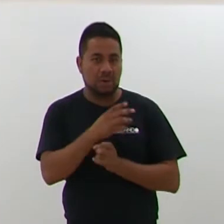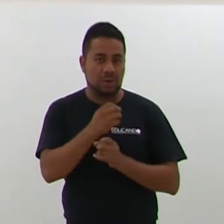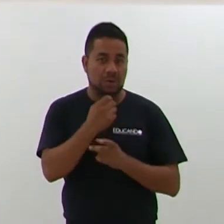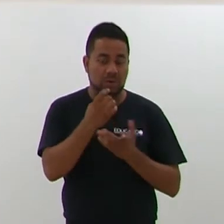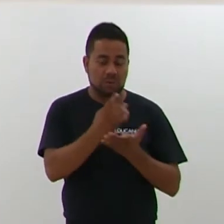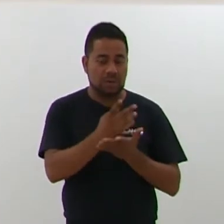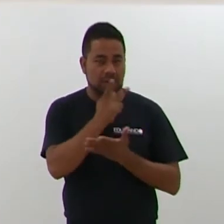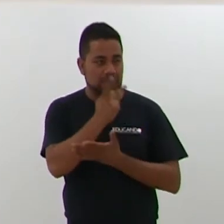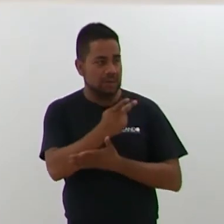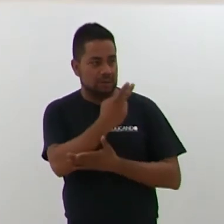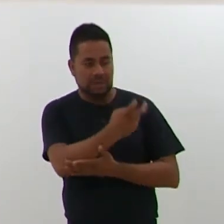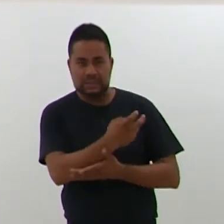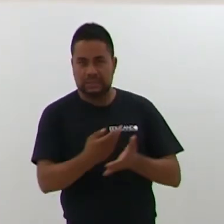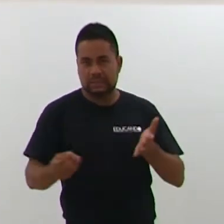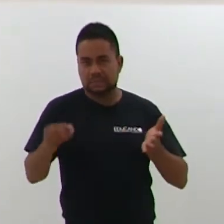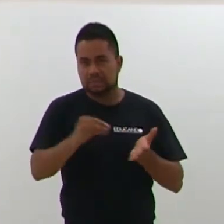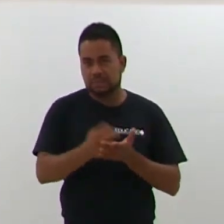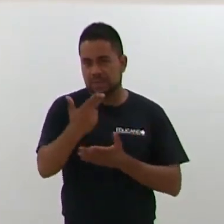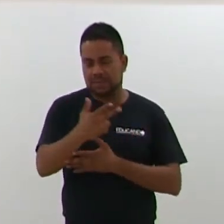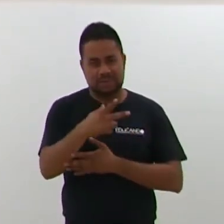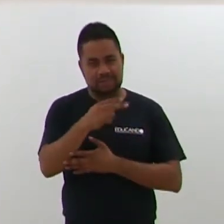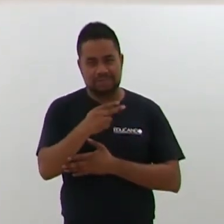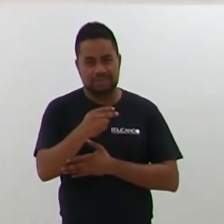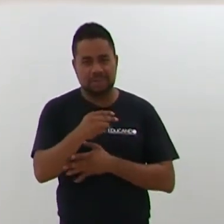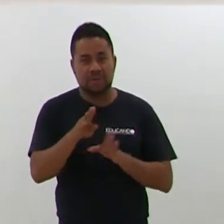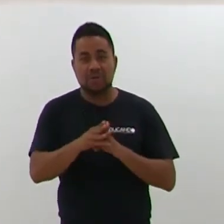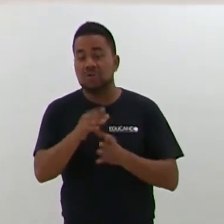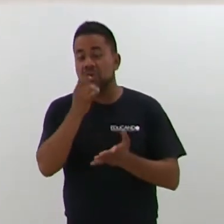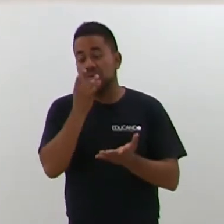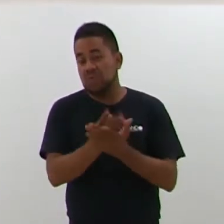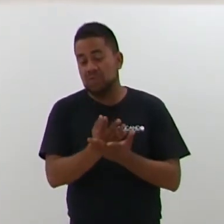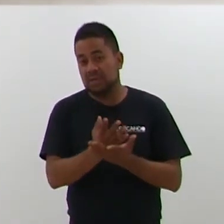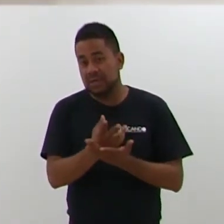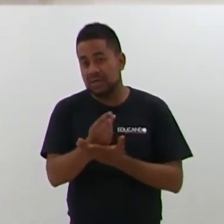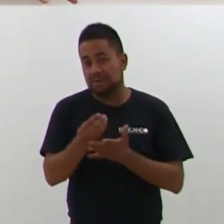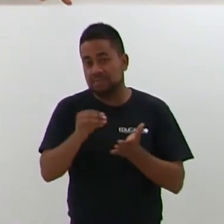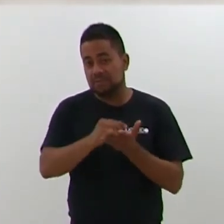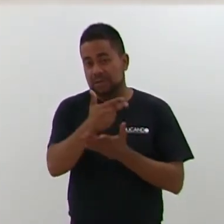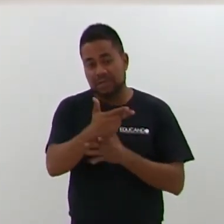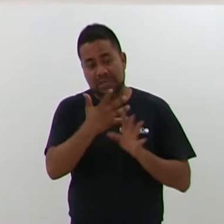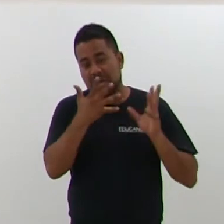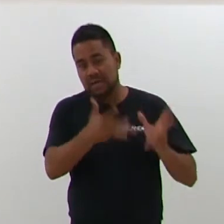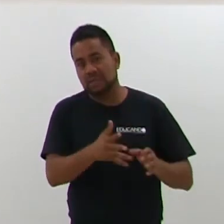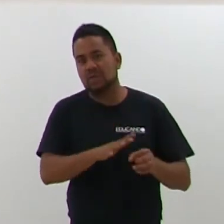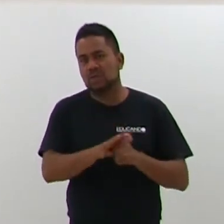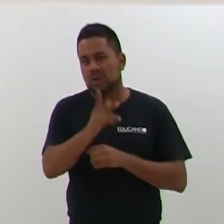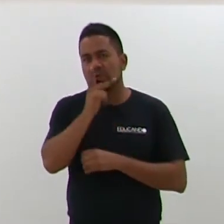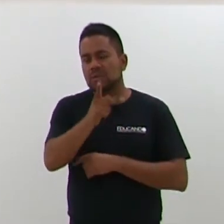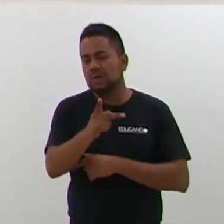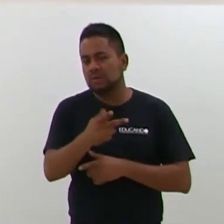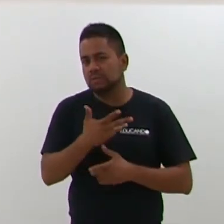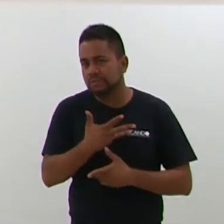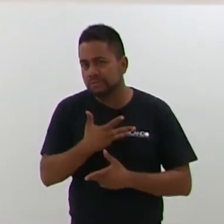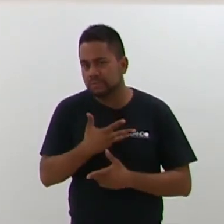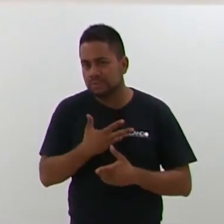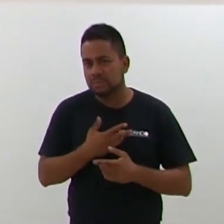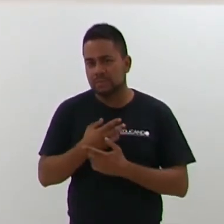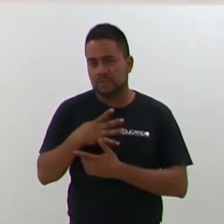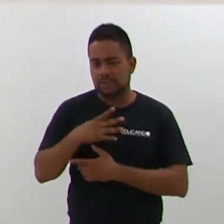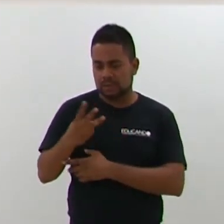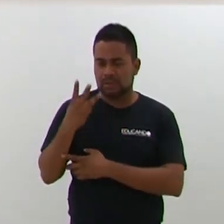Esas palabras se salvan de la aplicación de esta regla. ¿Qué palabras son? Bueno, hay